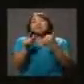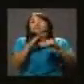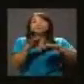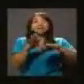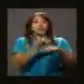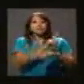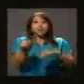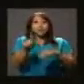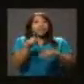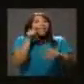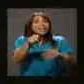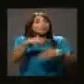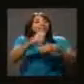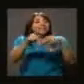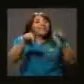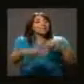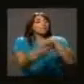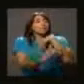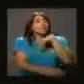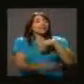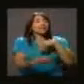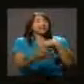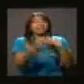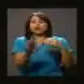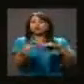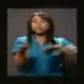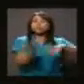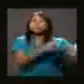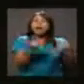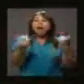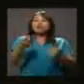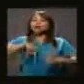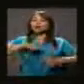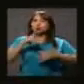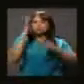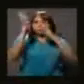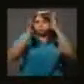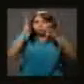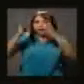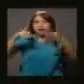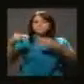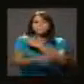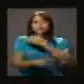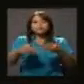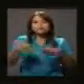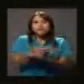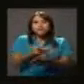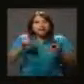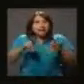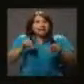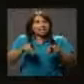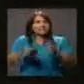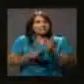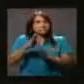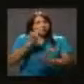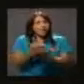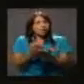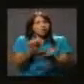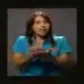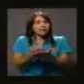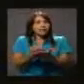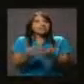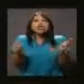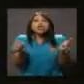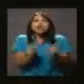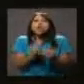la gente per se y los hagamos emprendedores de un país nuevo donde la gente pueda crecer económicamente a partir de su promoción como